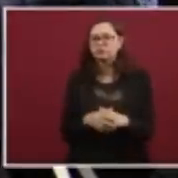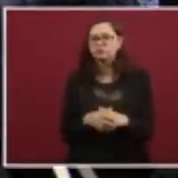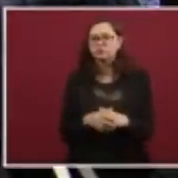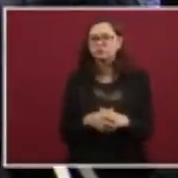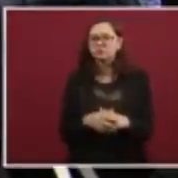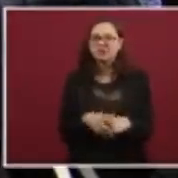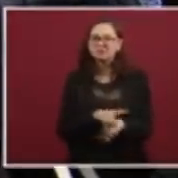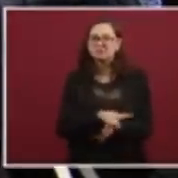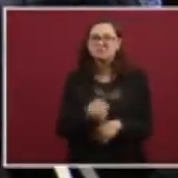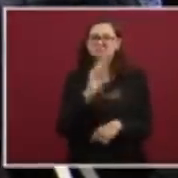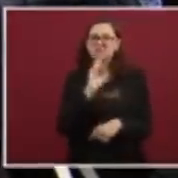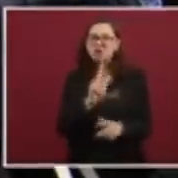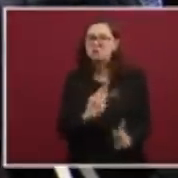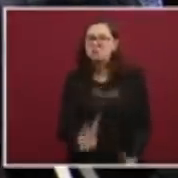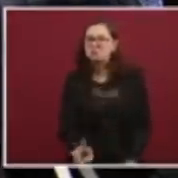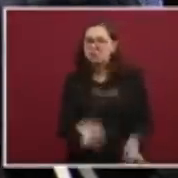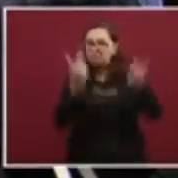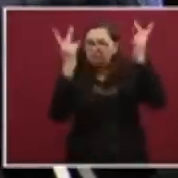vende la planta.